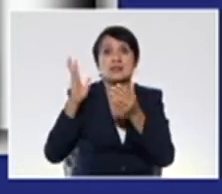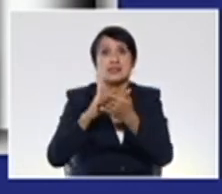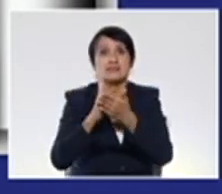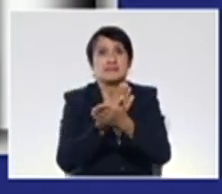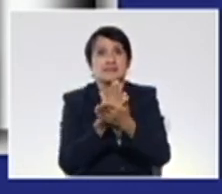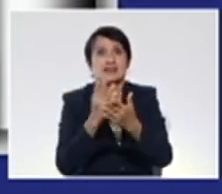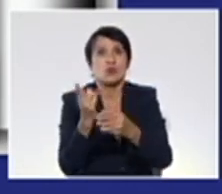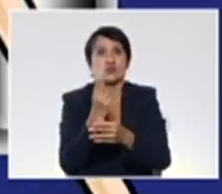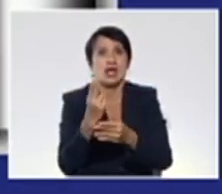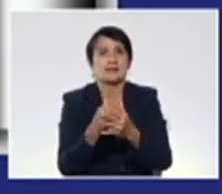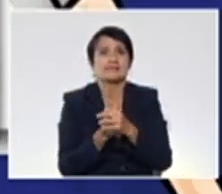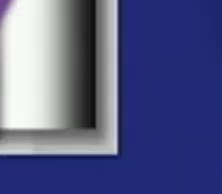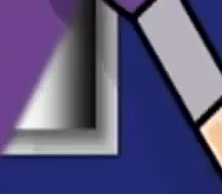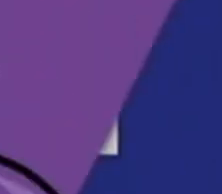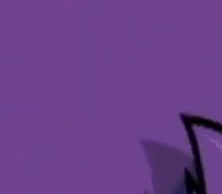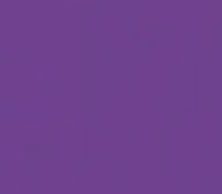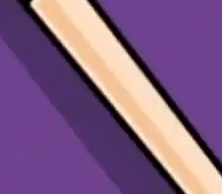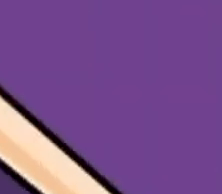dar a la sábila.